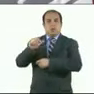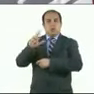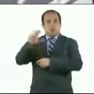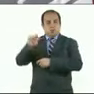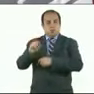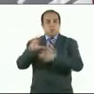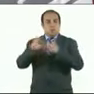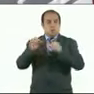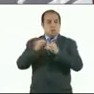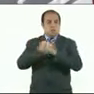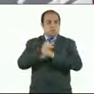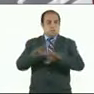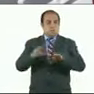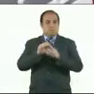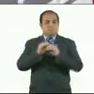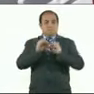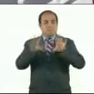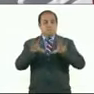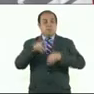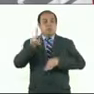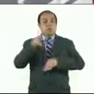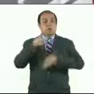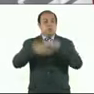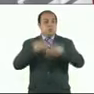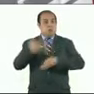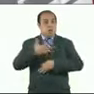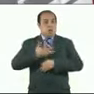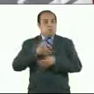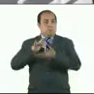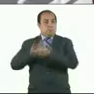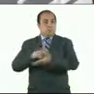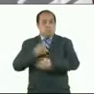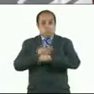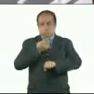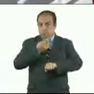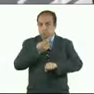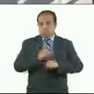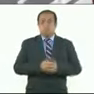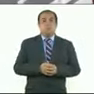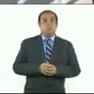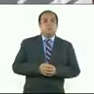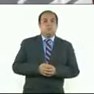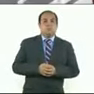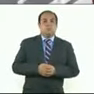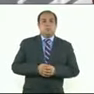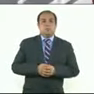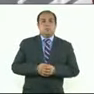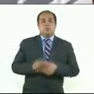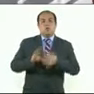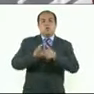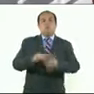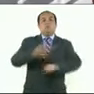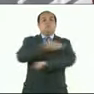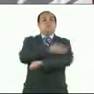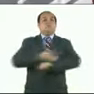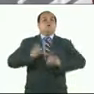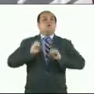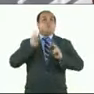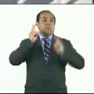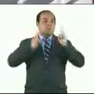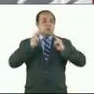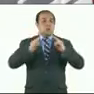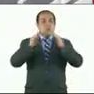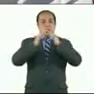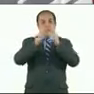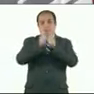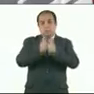información. Pero se les dio a todos apoyo. La mayoría está con familiares o con vecinos quedándose en su casa. Este apoyo